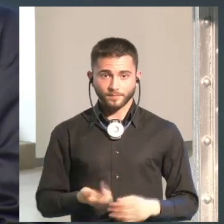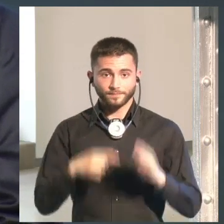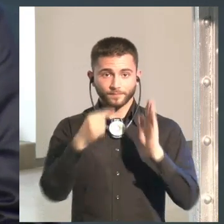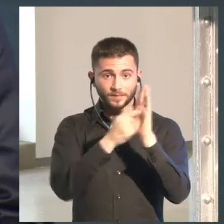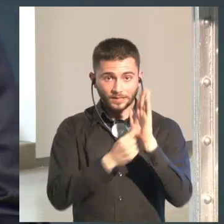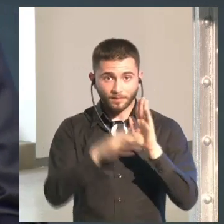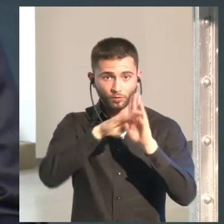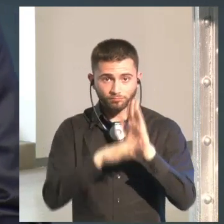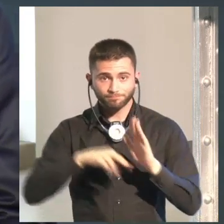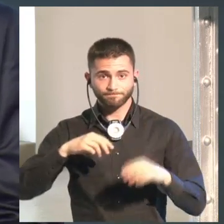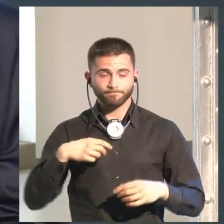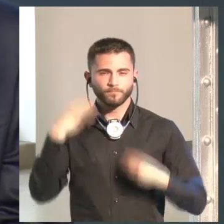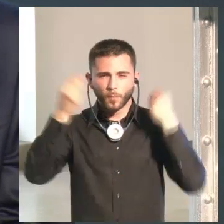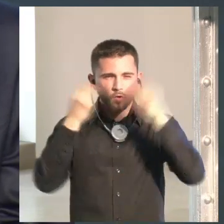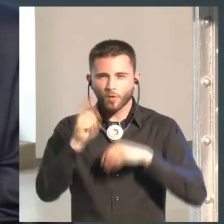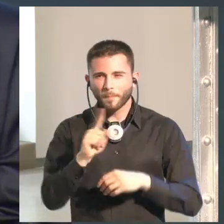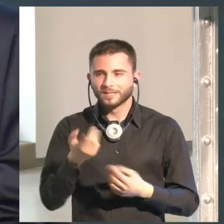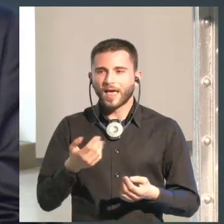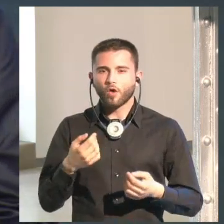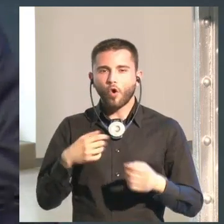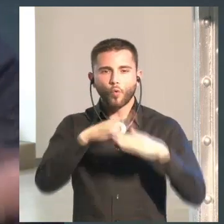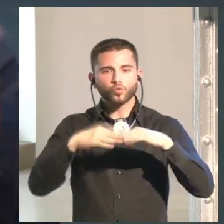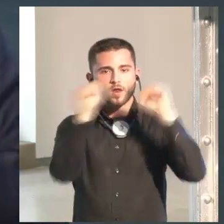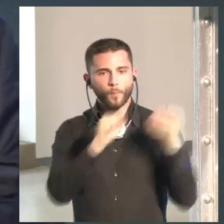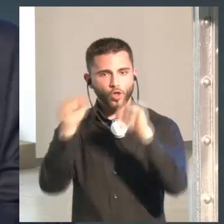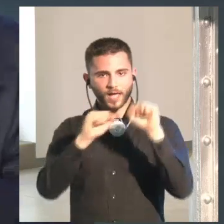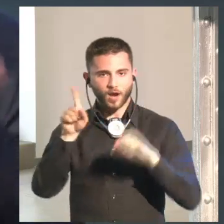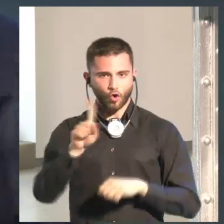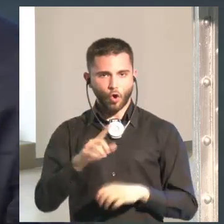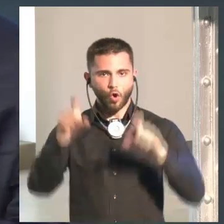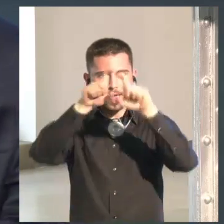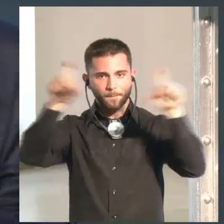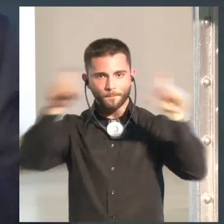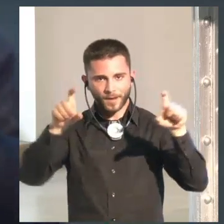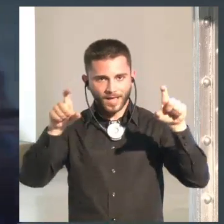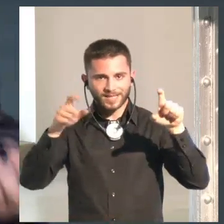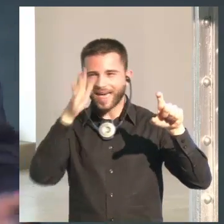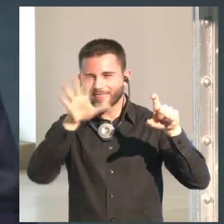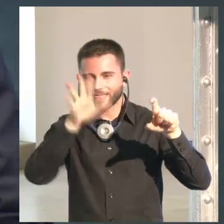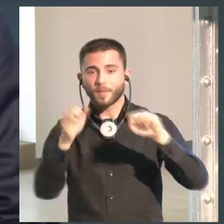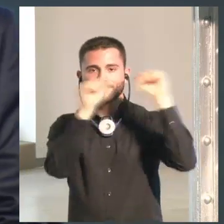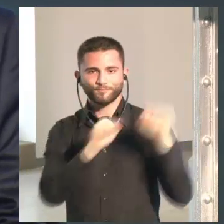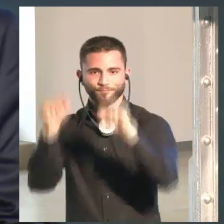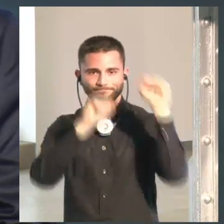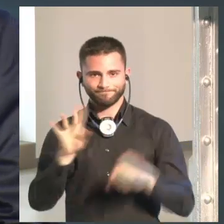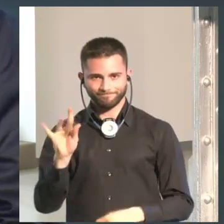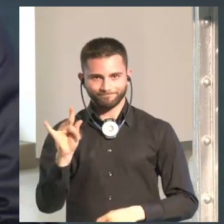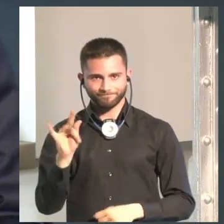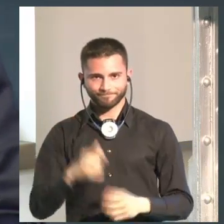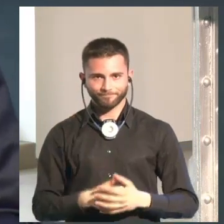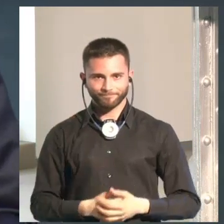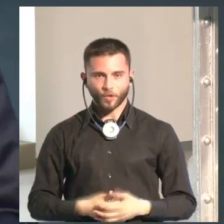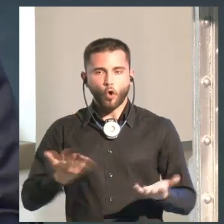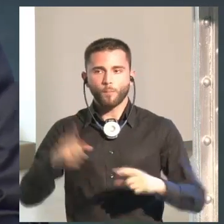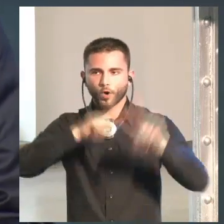no están pensados realmente en proteger al usuario, están pensados en proteger a la empresa de eventuales demandas o eventuales problemas que pueda